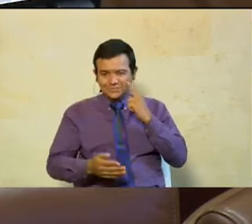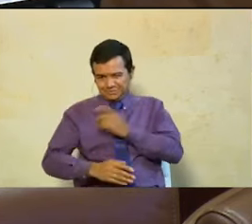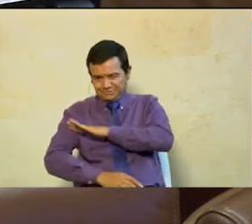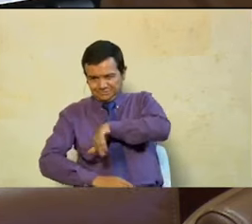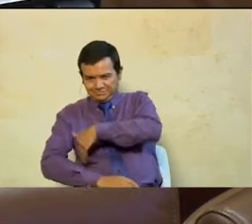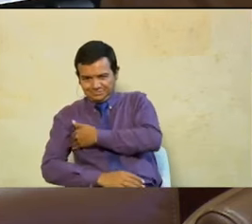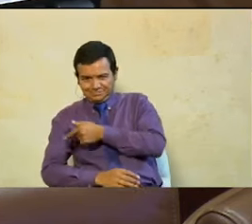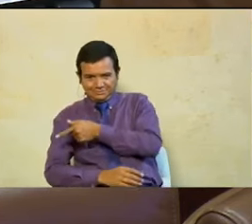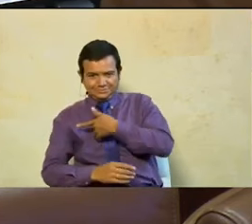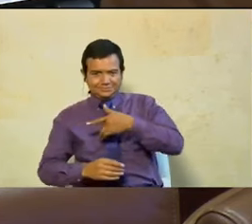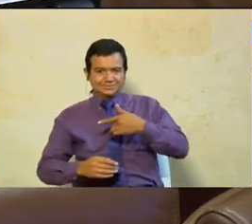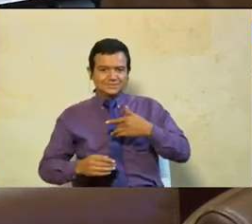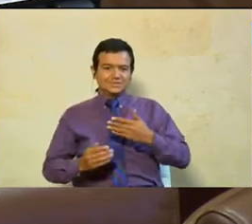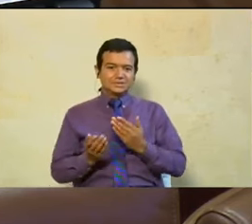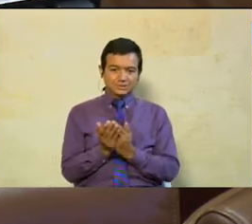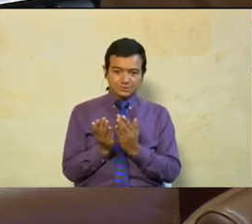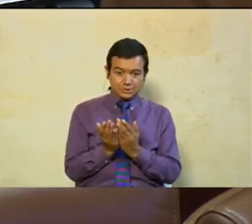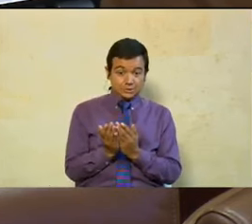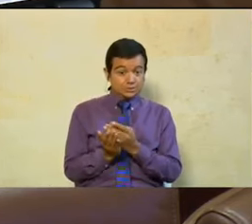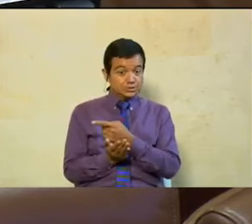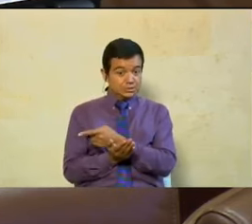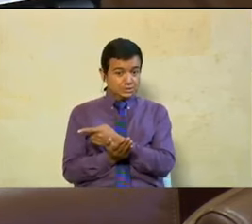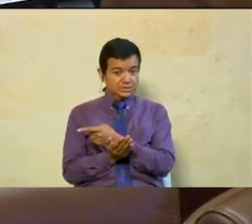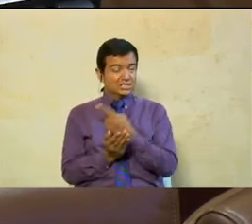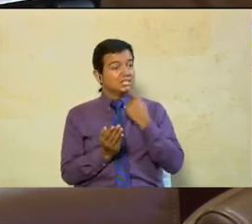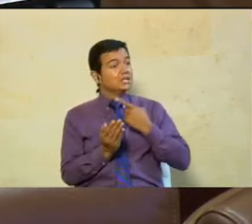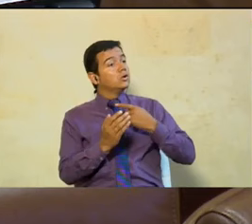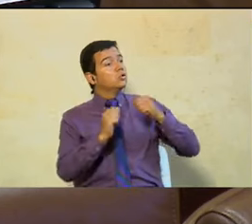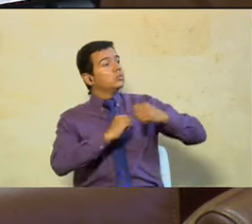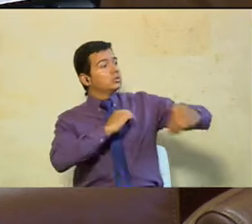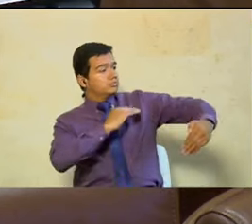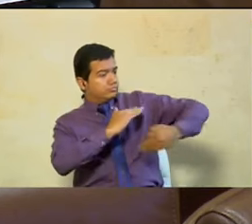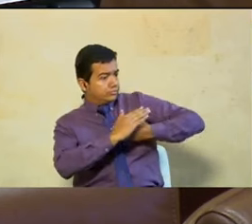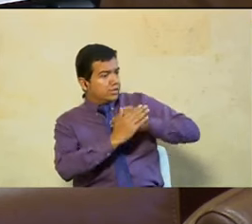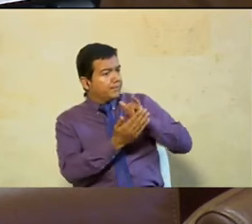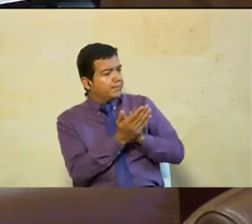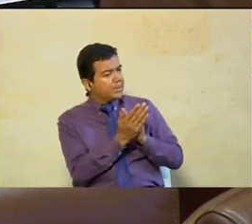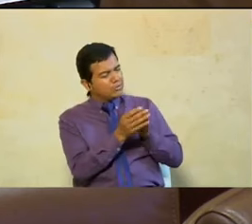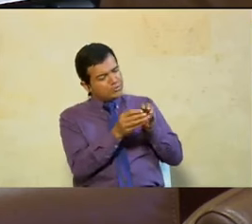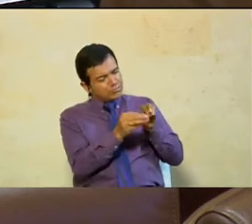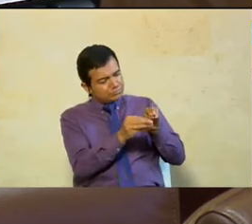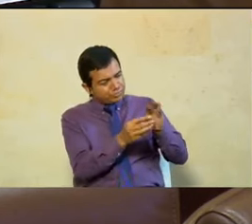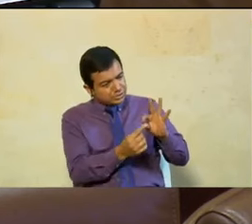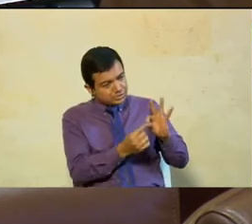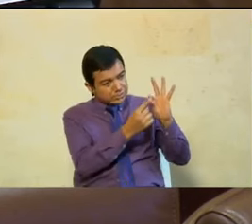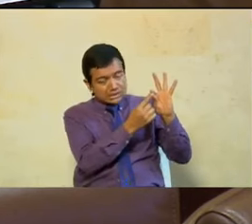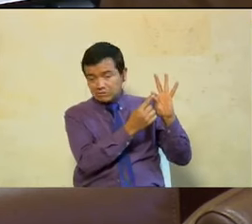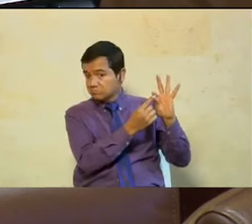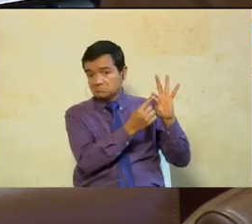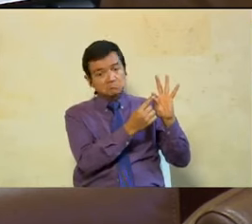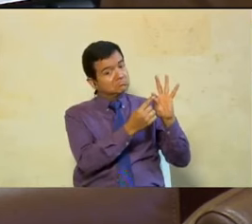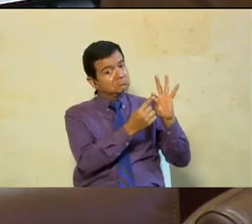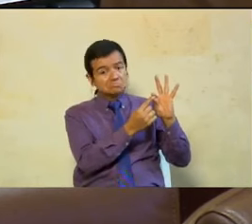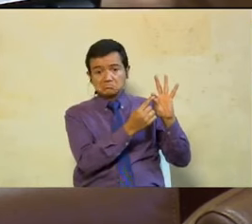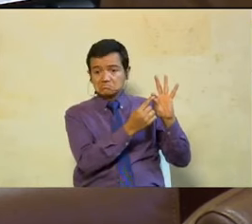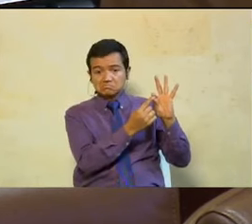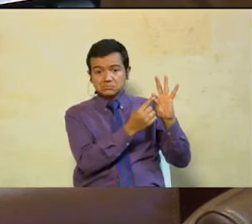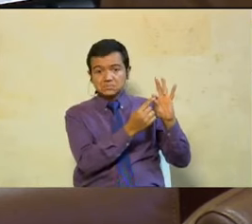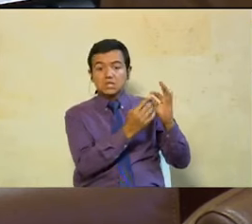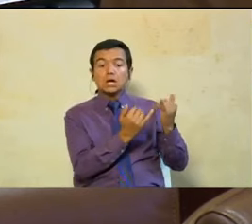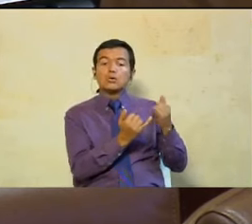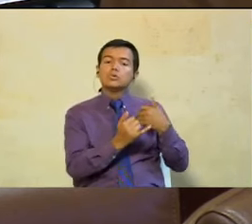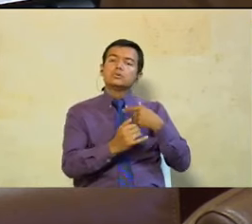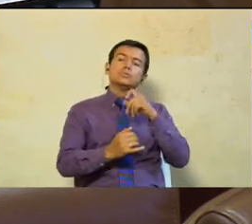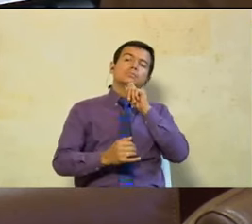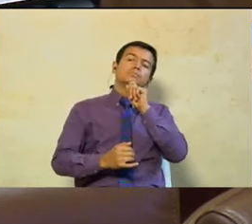Ministerio de Educación de acceder a una educación especializada le pregunto al